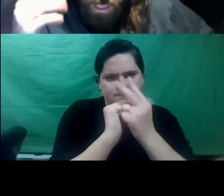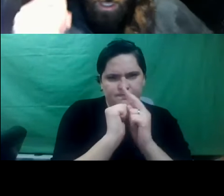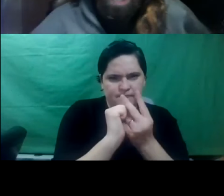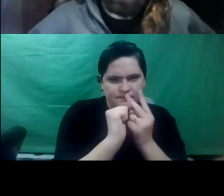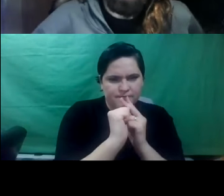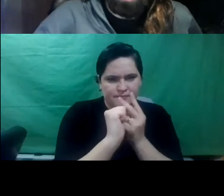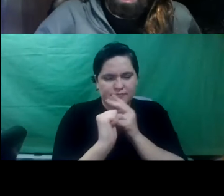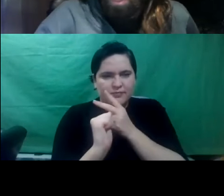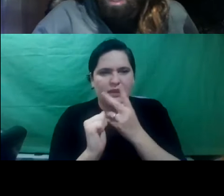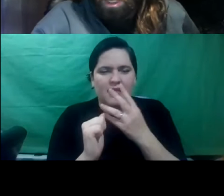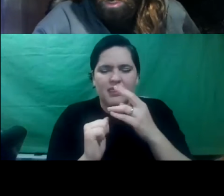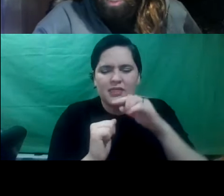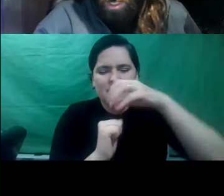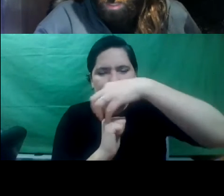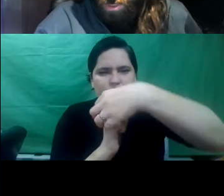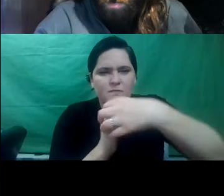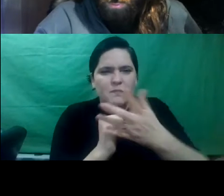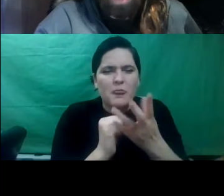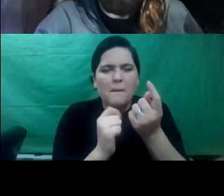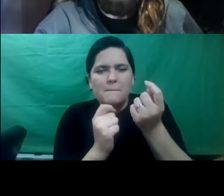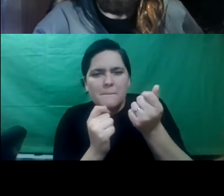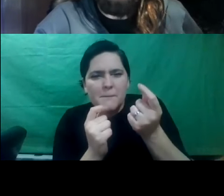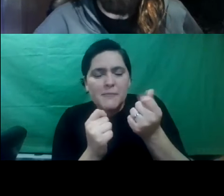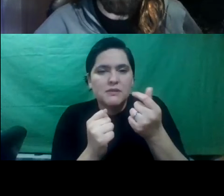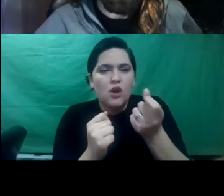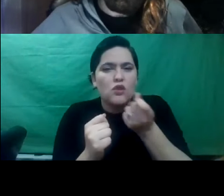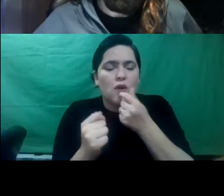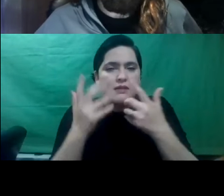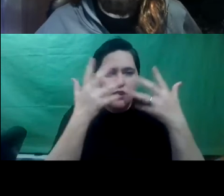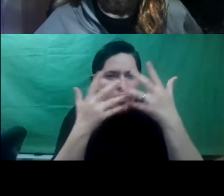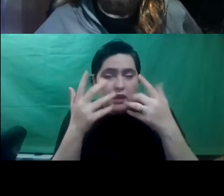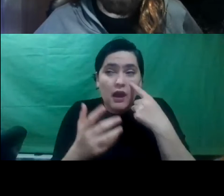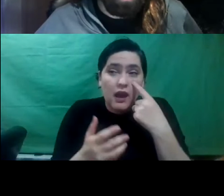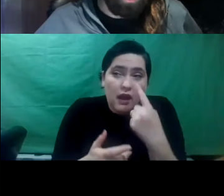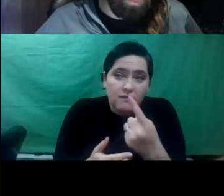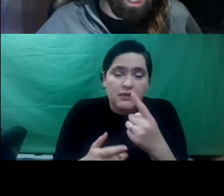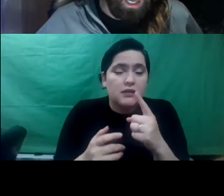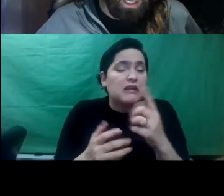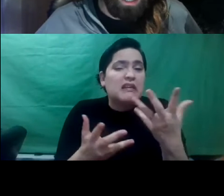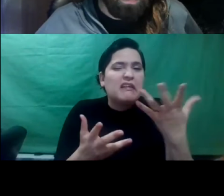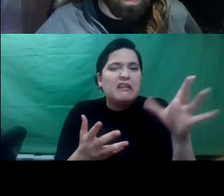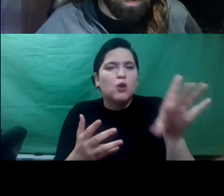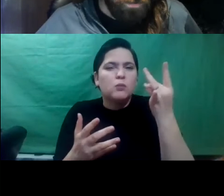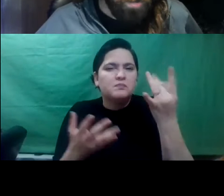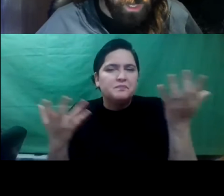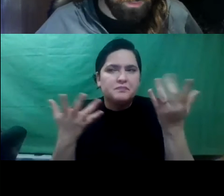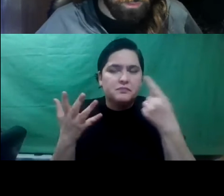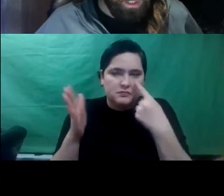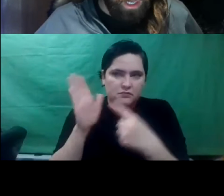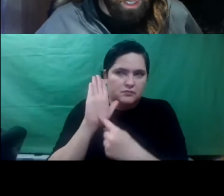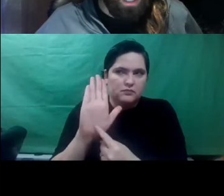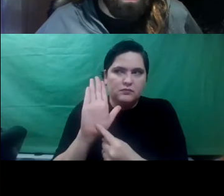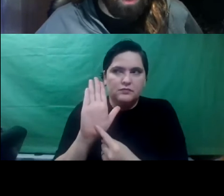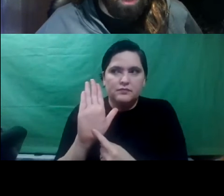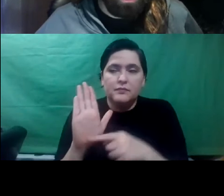simulando la acción de una droga psicodélica, por ejemplo. Entonces, ¿qué fue lo que obtuvimos? Lo que obtuvimos primero, lo que se muestra acá en A,